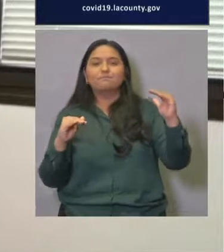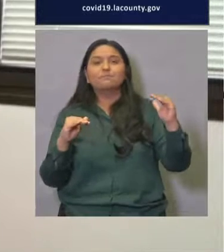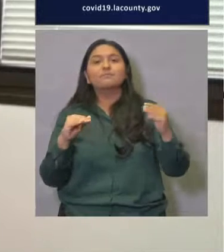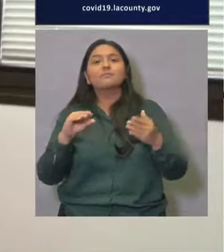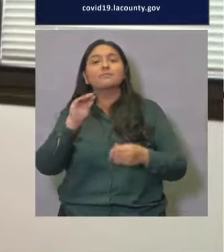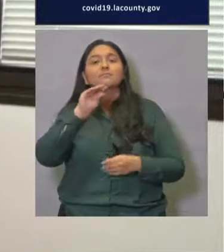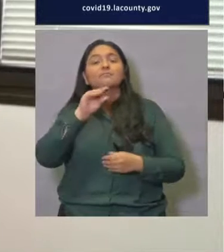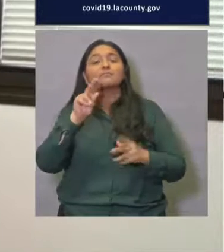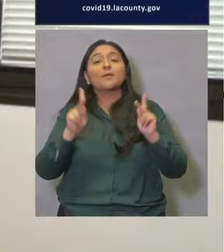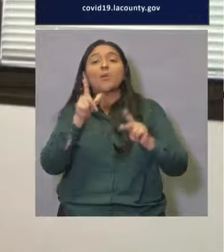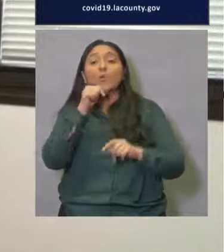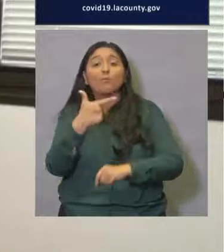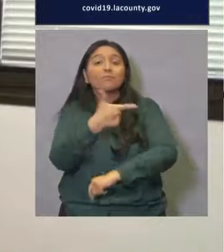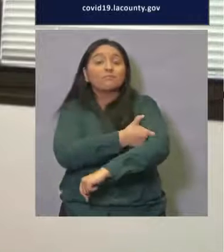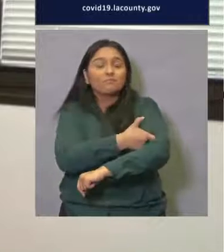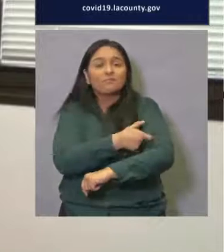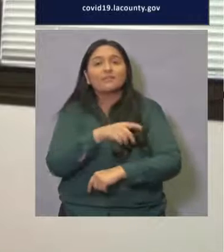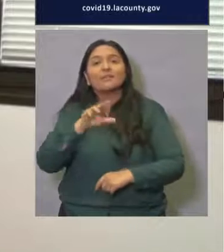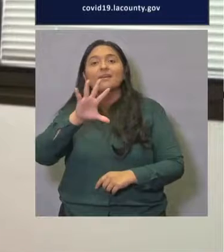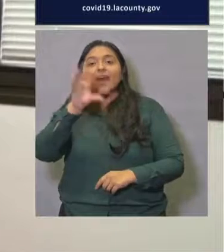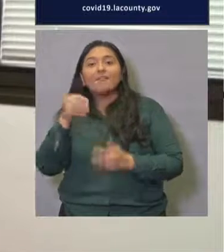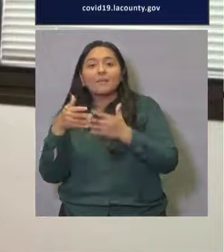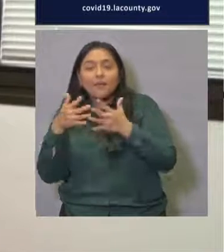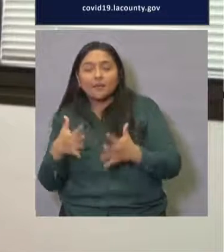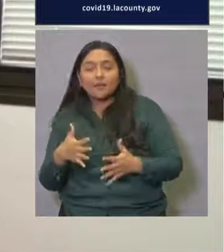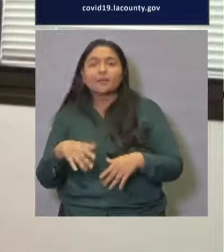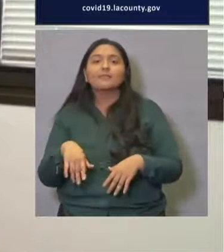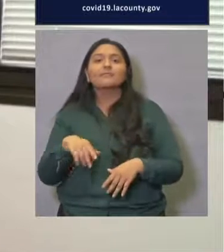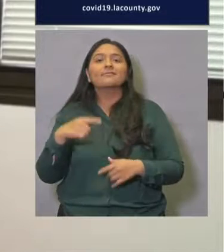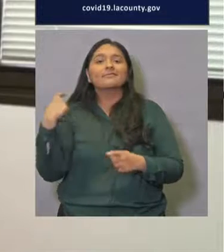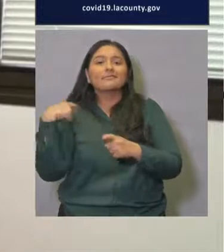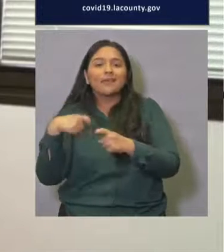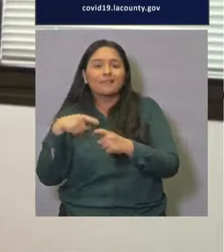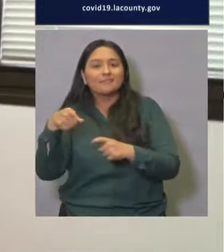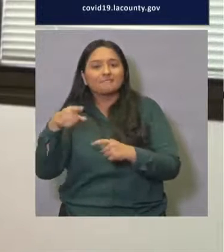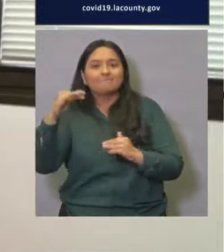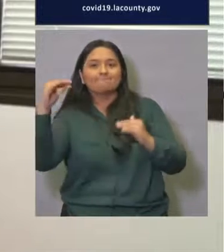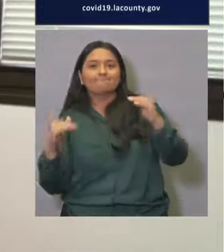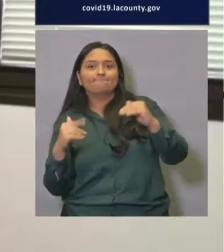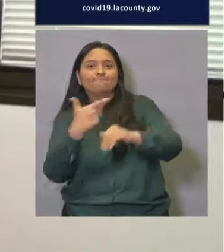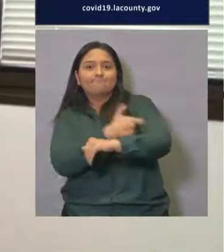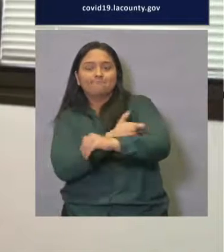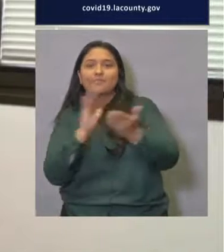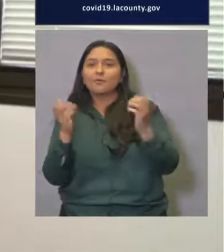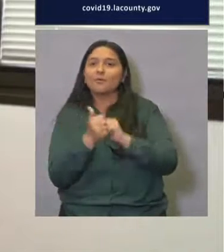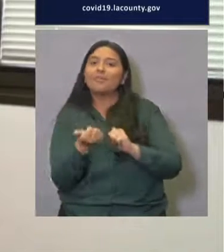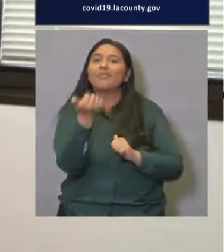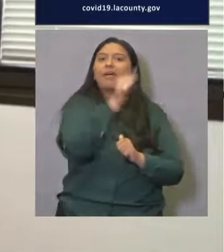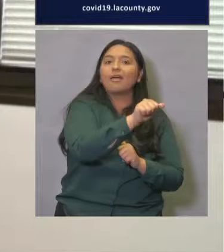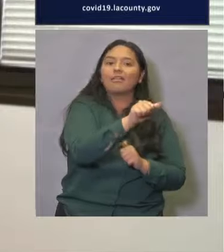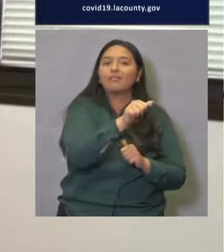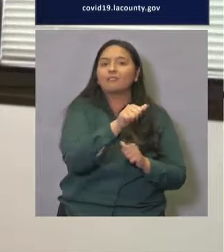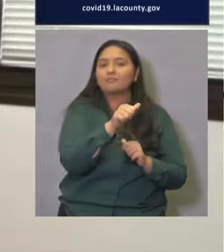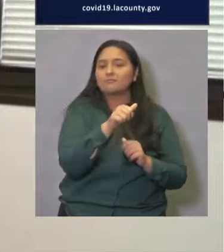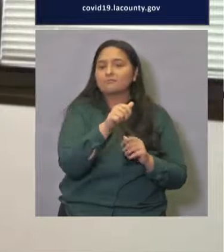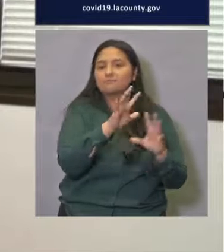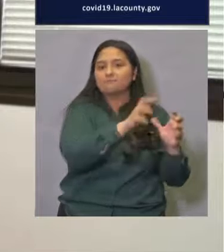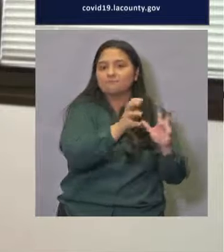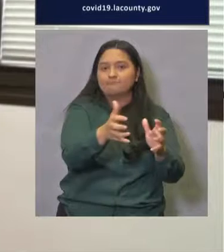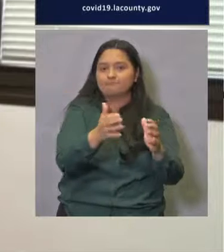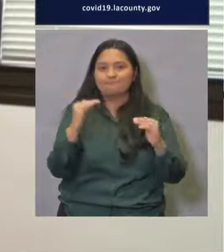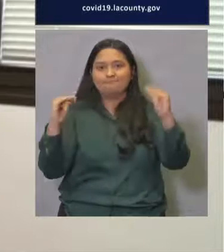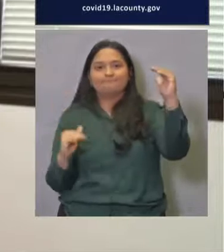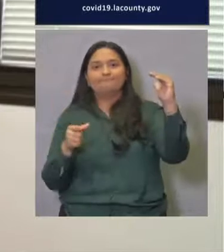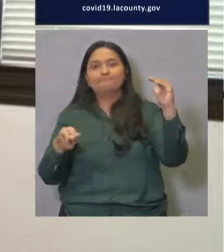nuestras comunidades afroamericanas y latinas en comparación con otros grupos demográficos. Desde la semana pasada,